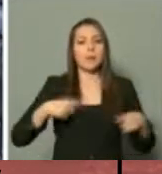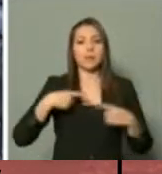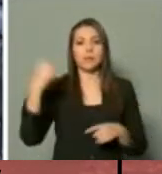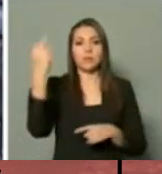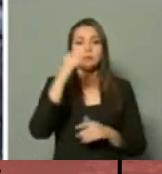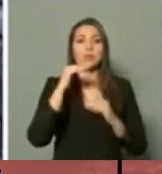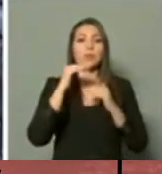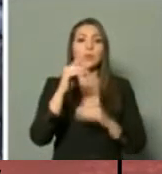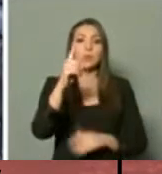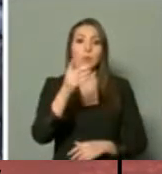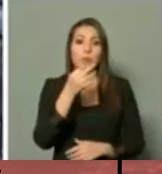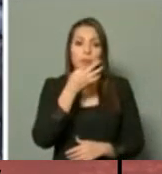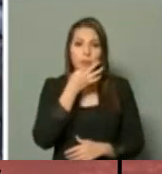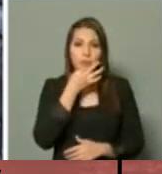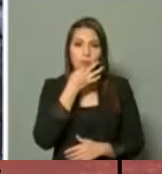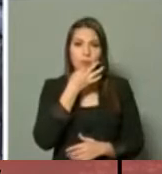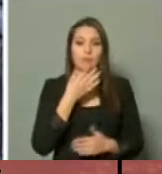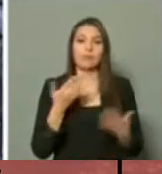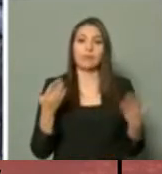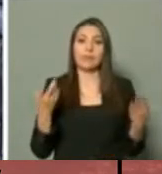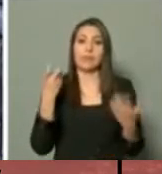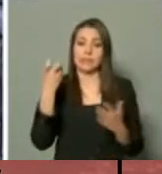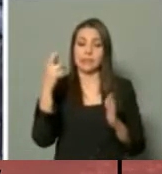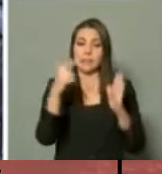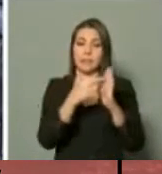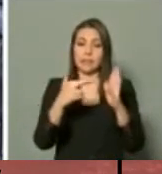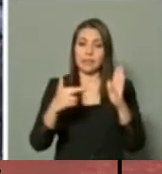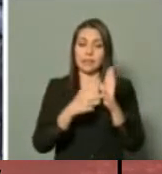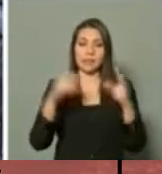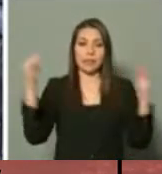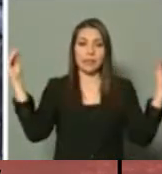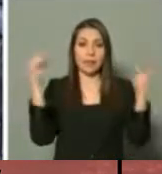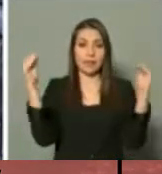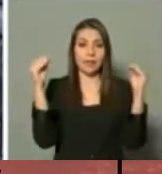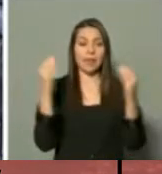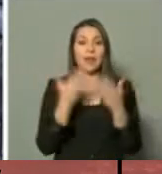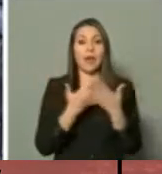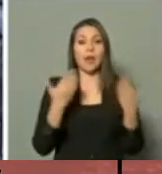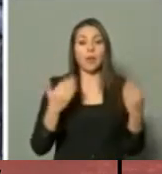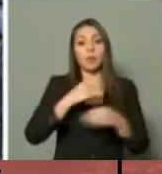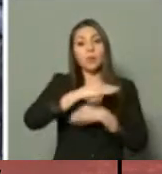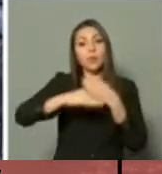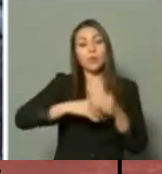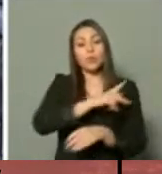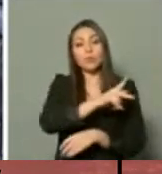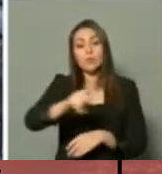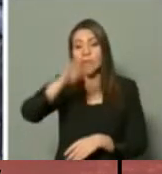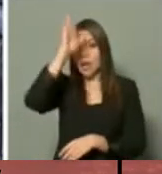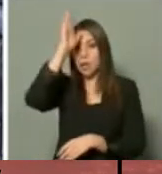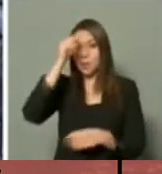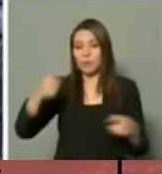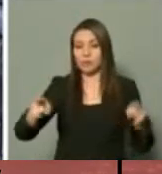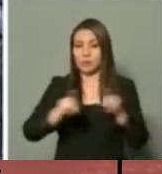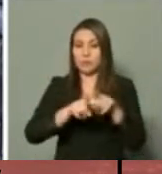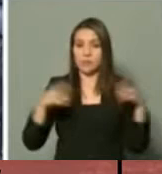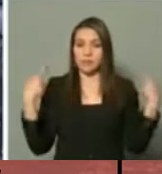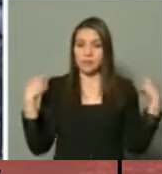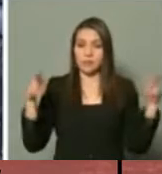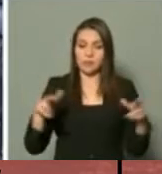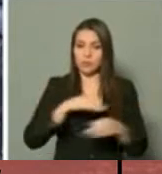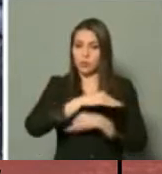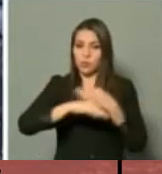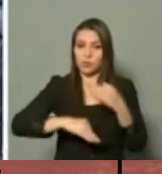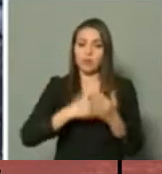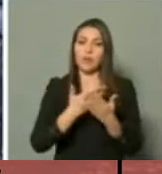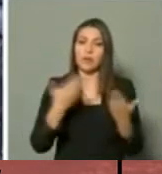hasta por un minuto. Estas son las reglas del debate que ustedes y o sus representantes acordaron. Les deseo la mejor de las